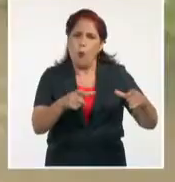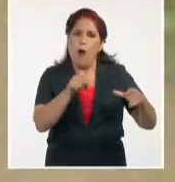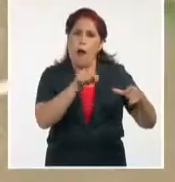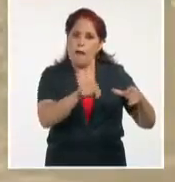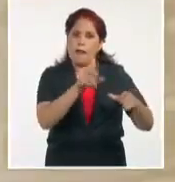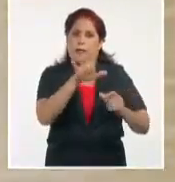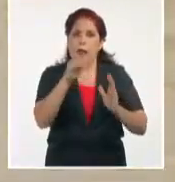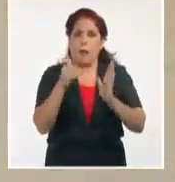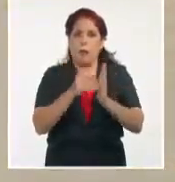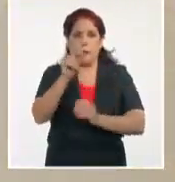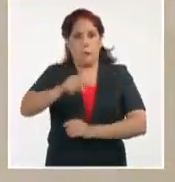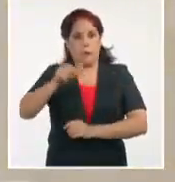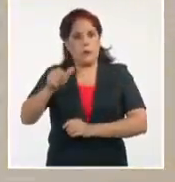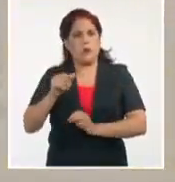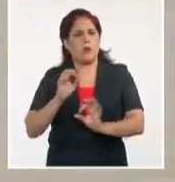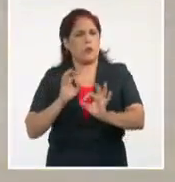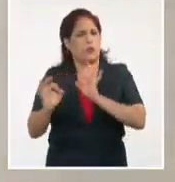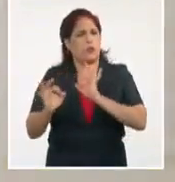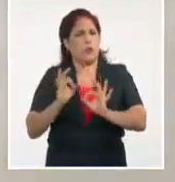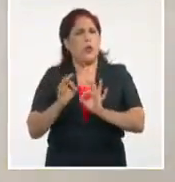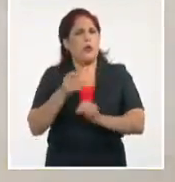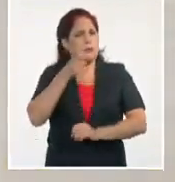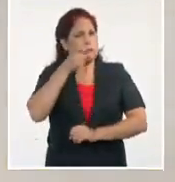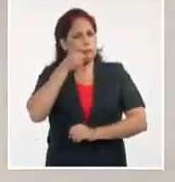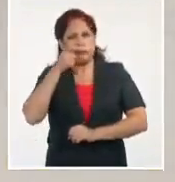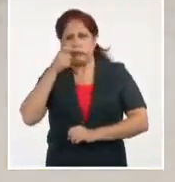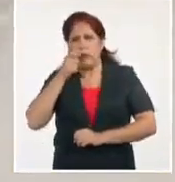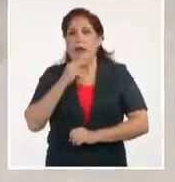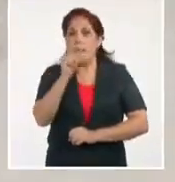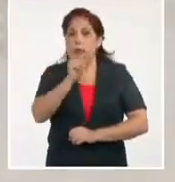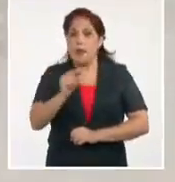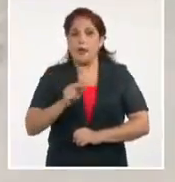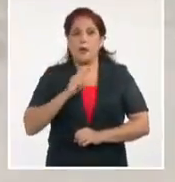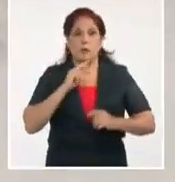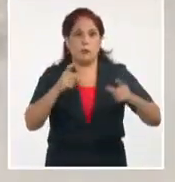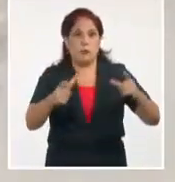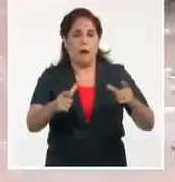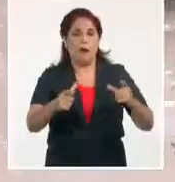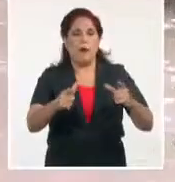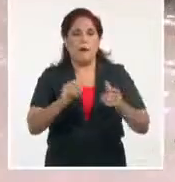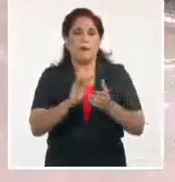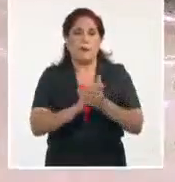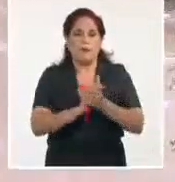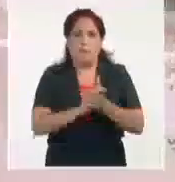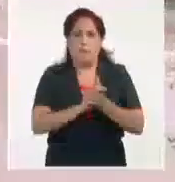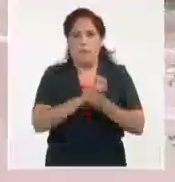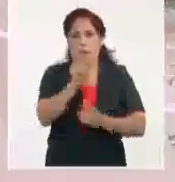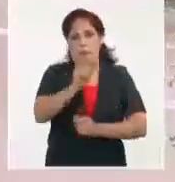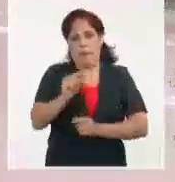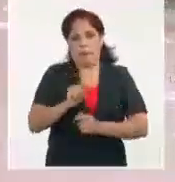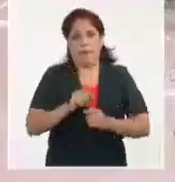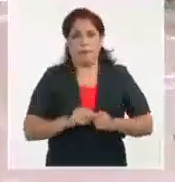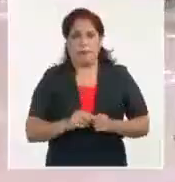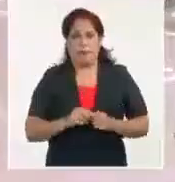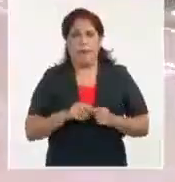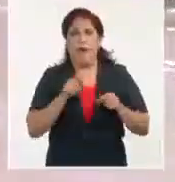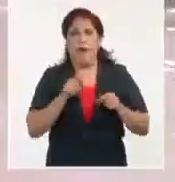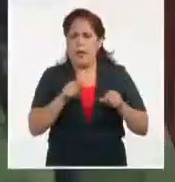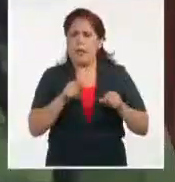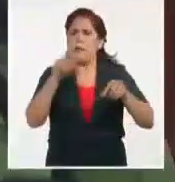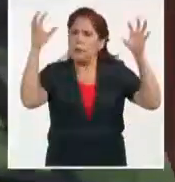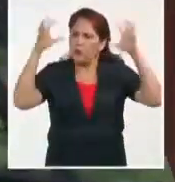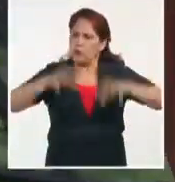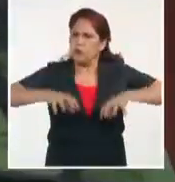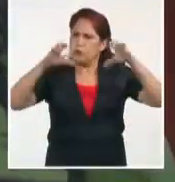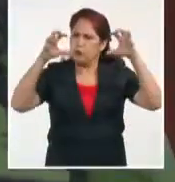5.000 personas y se continuaba la vigilancia en los ríos y embalses del macizo montañoso. Hoy están en la cantidad de precipitaciones